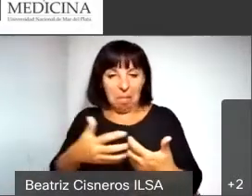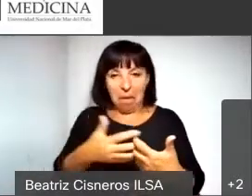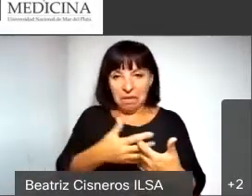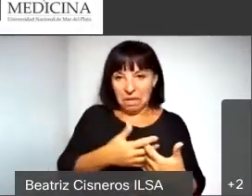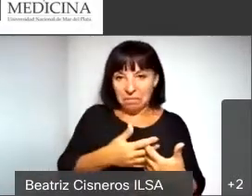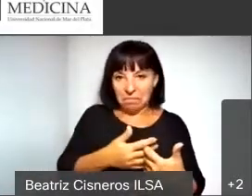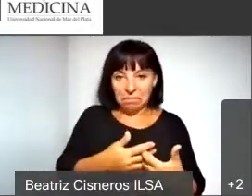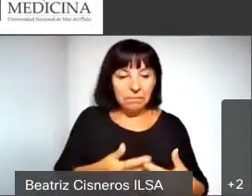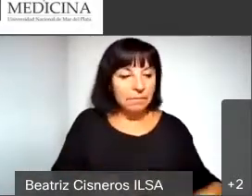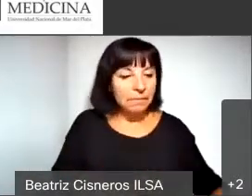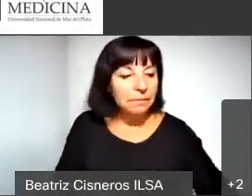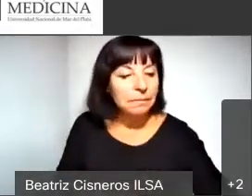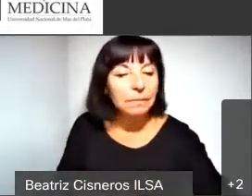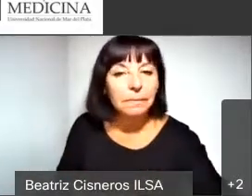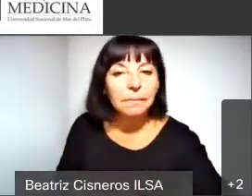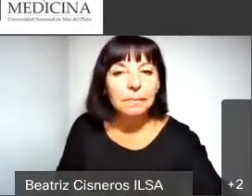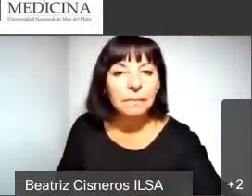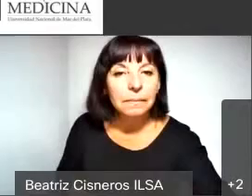Ese transporte.